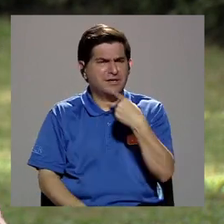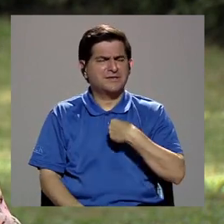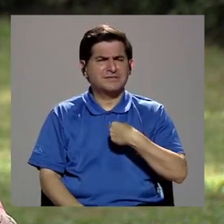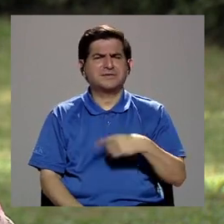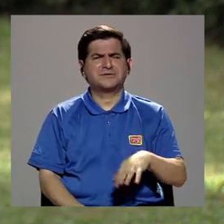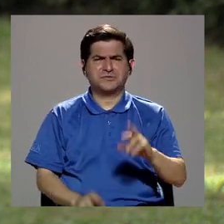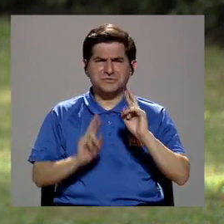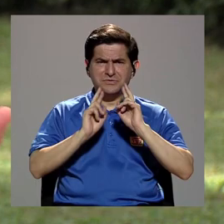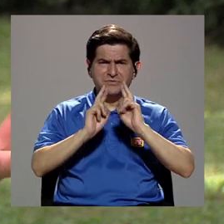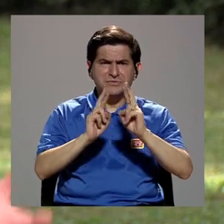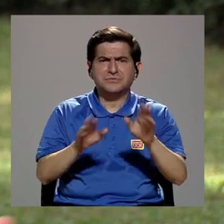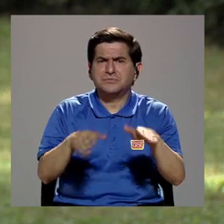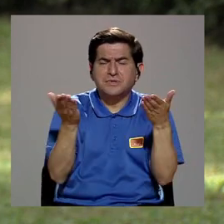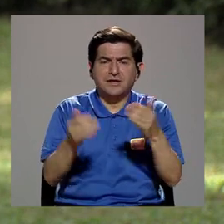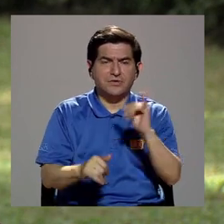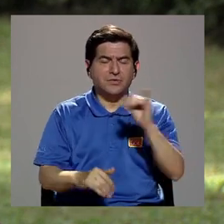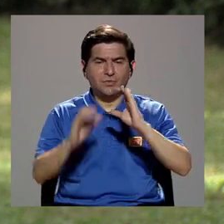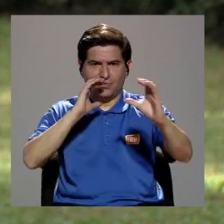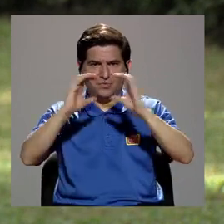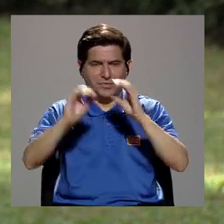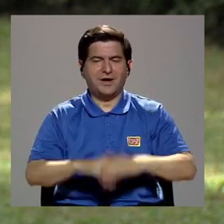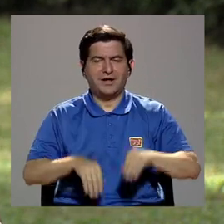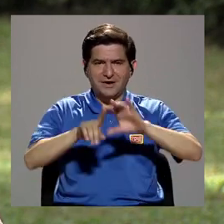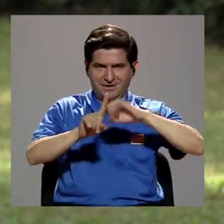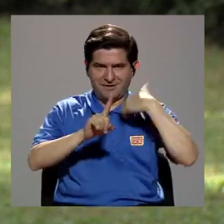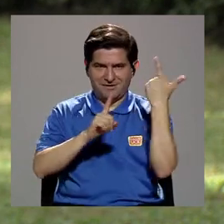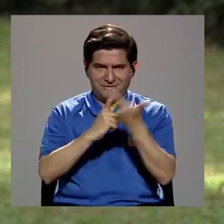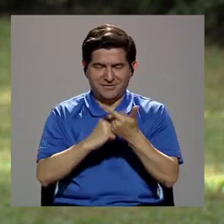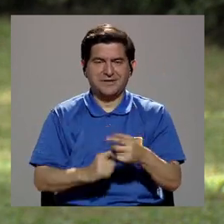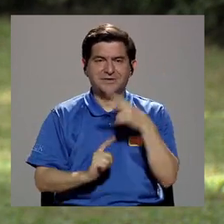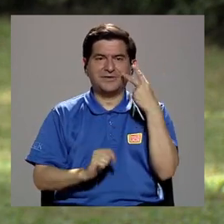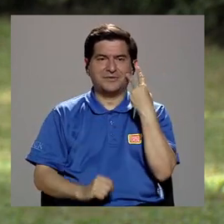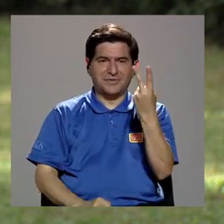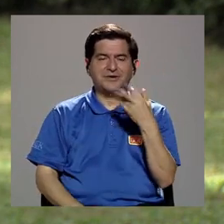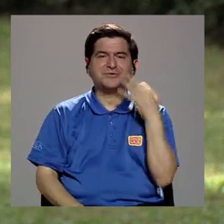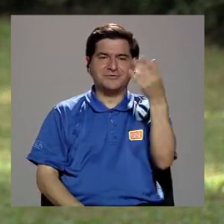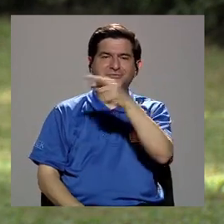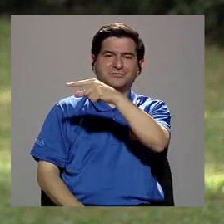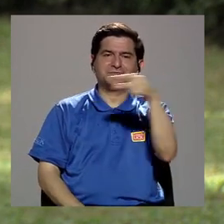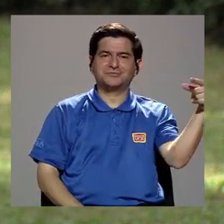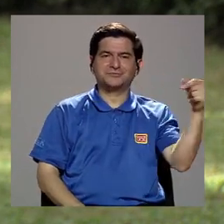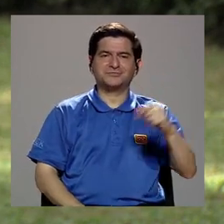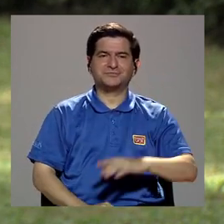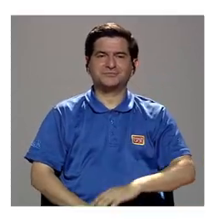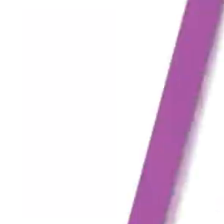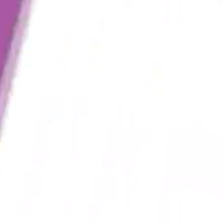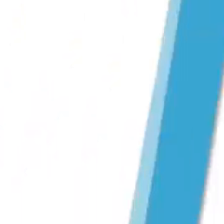dice cómo le fue. Además, comuníquese con nosotros por nuestras redes sociales. Nos vemos la próxima semana.